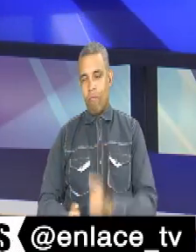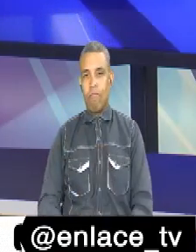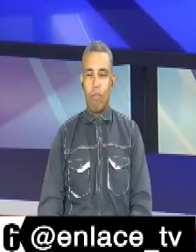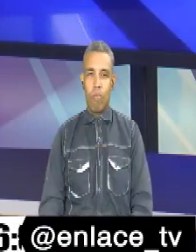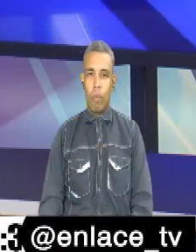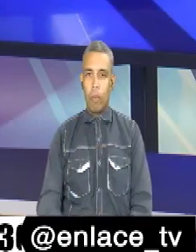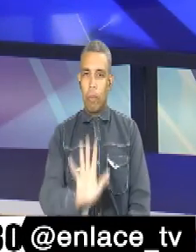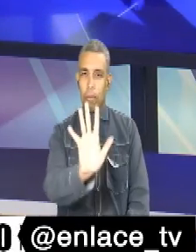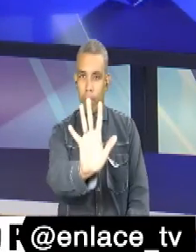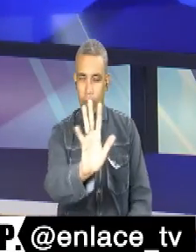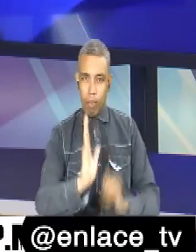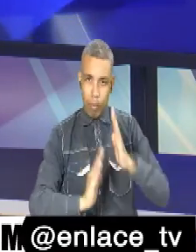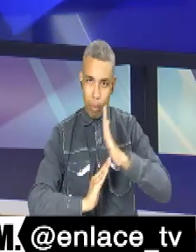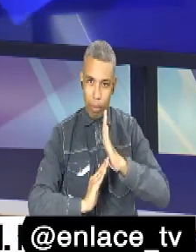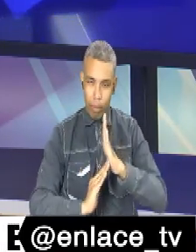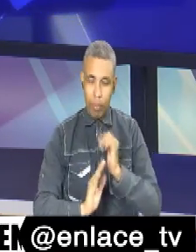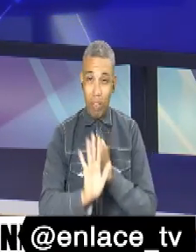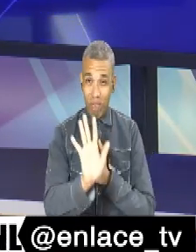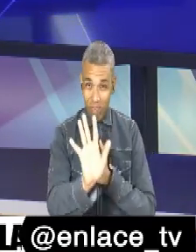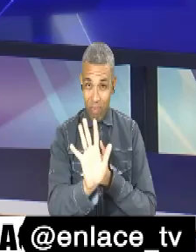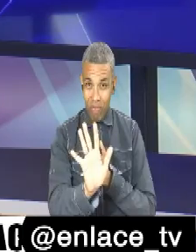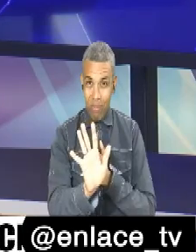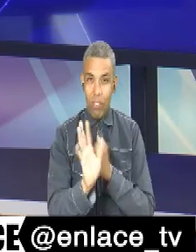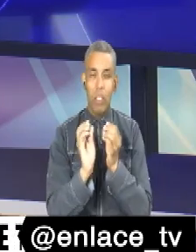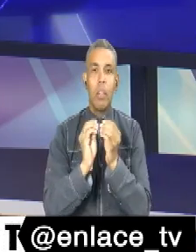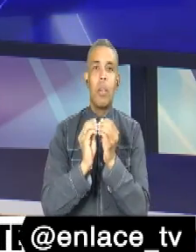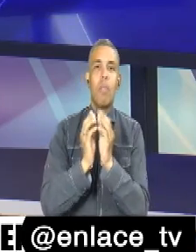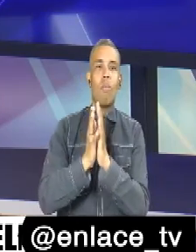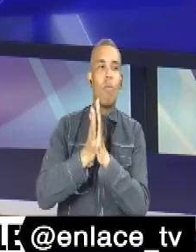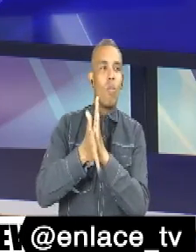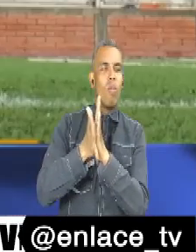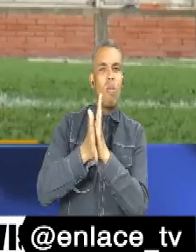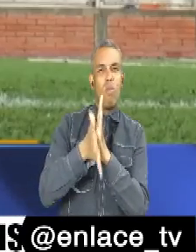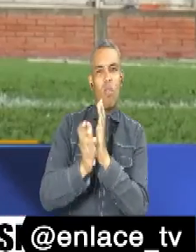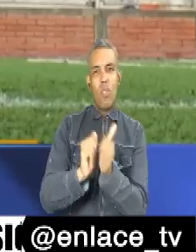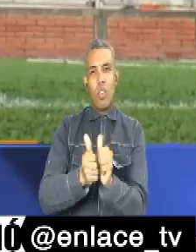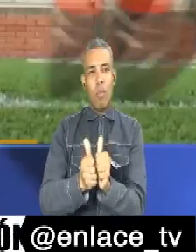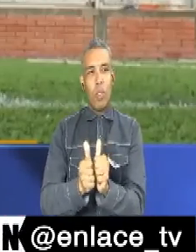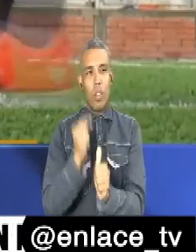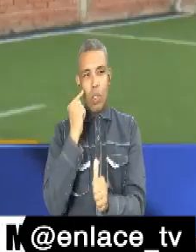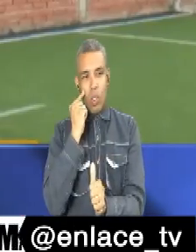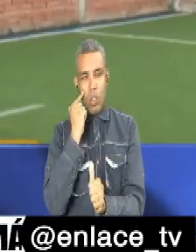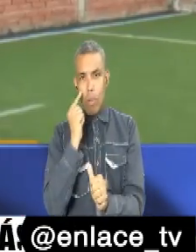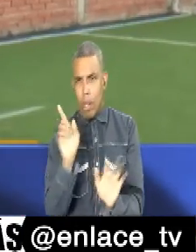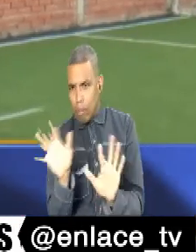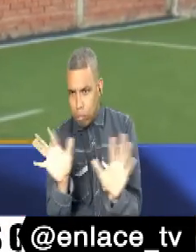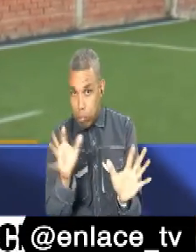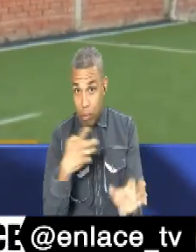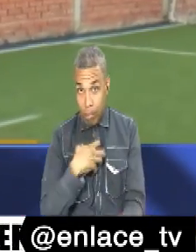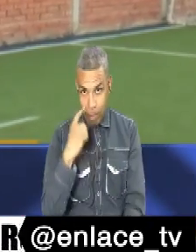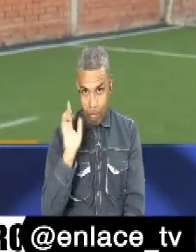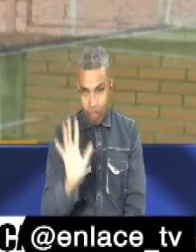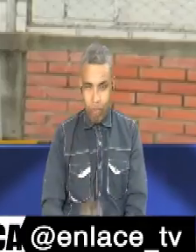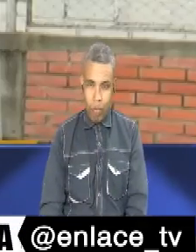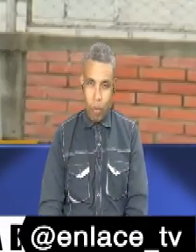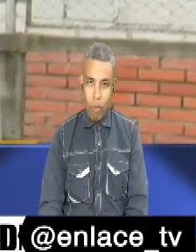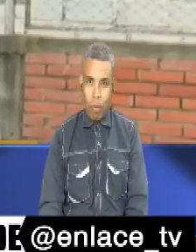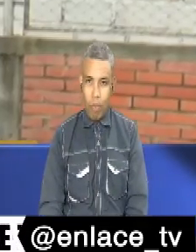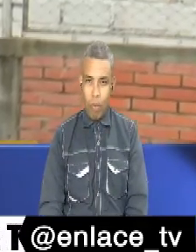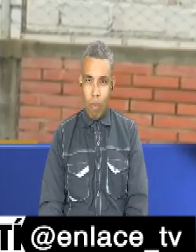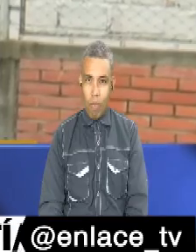Momento de hacer una pausa, pero no se muevan, porque al regresar tenemos para ustedes en información deportiva la batalla de arqueros. Ya volvemos.